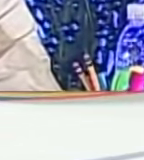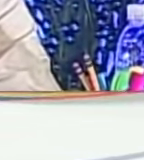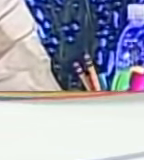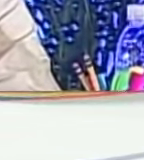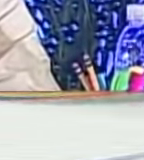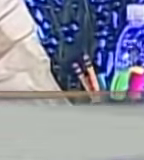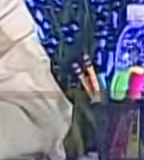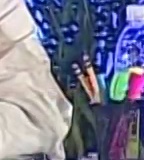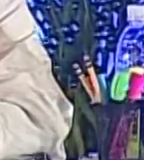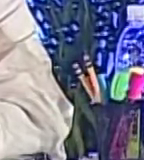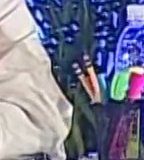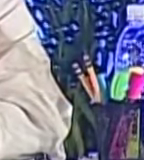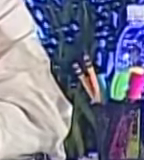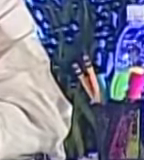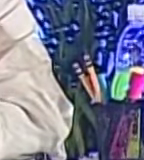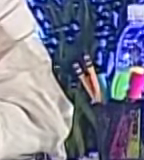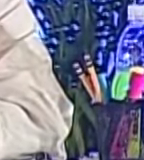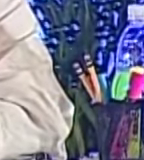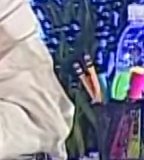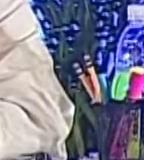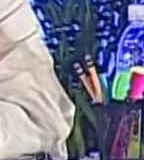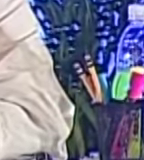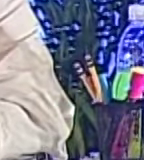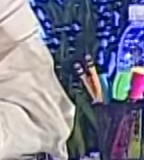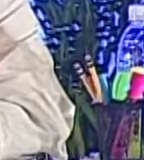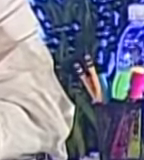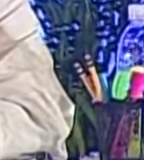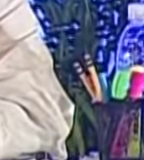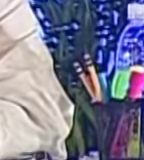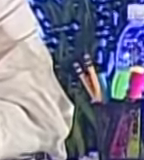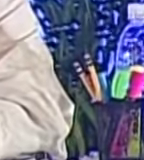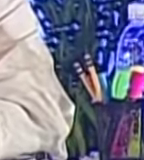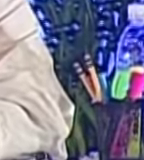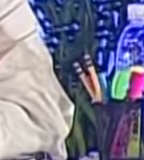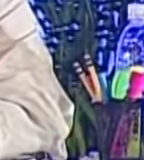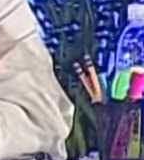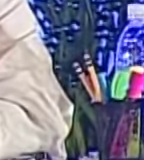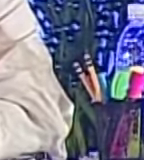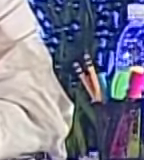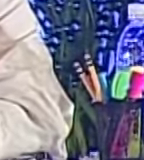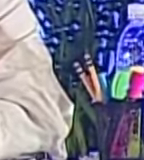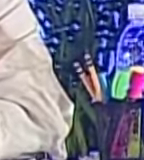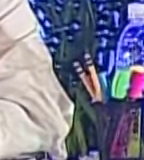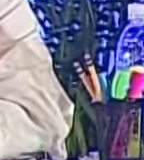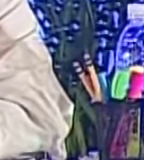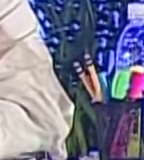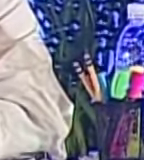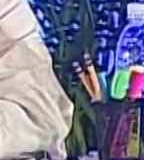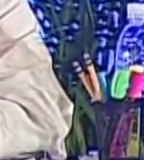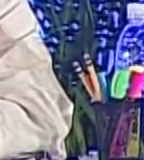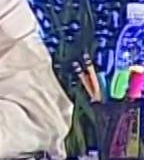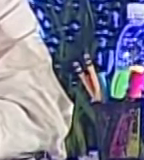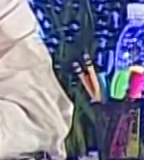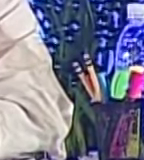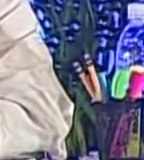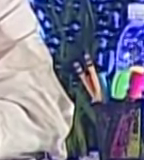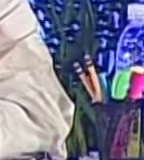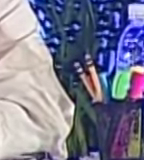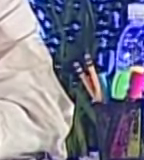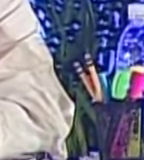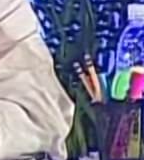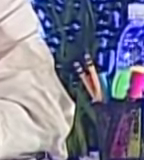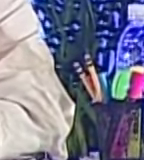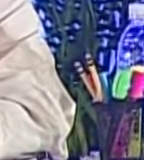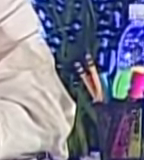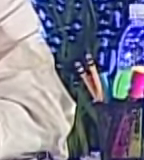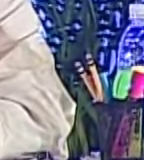hacia un sistema de empresas socialista que permita el crecimiento de una nueva visión